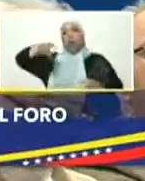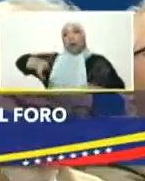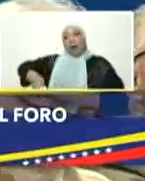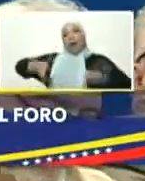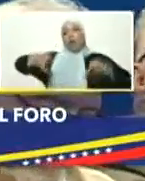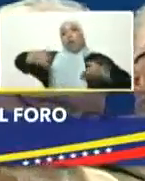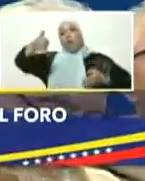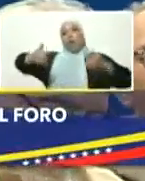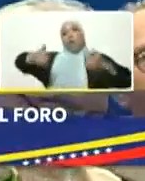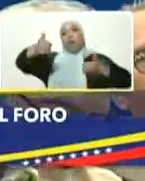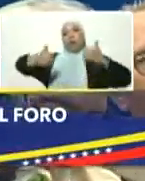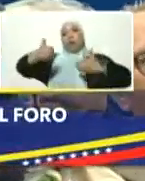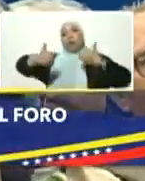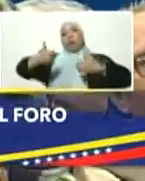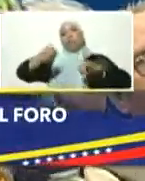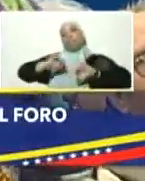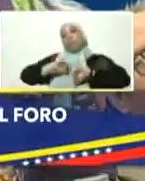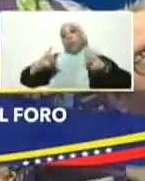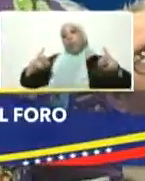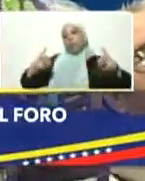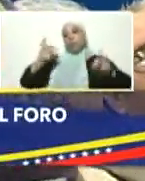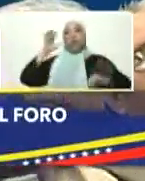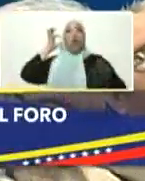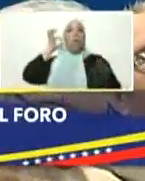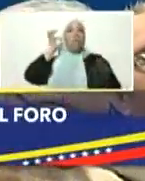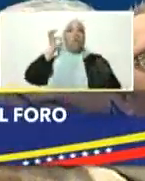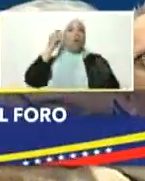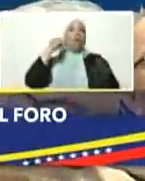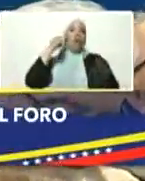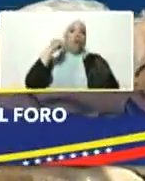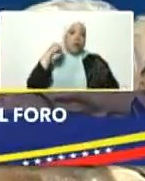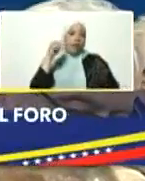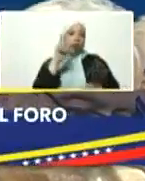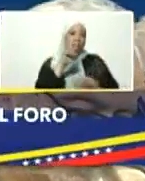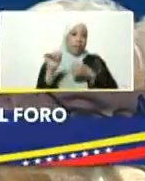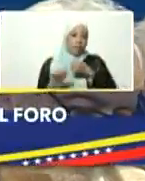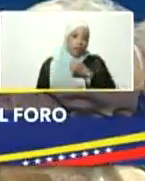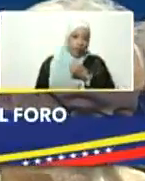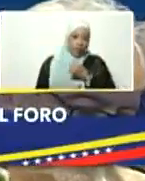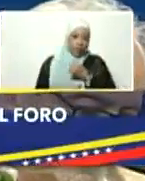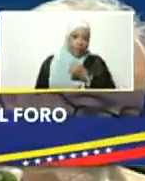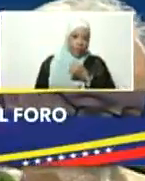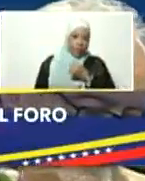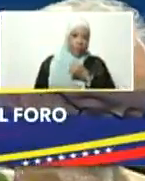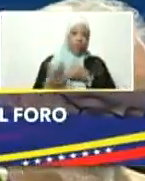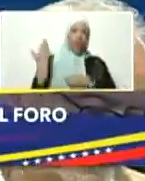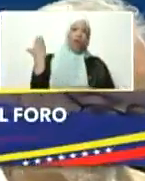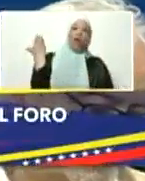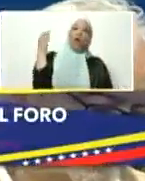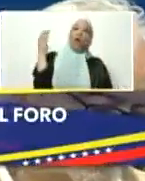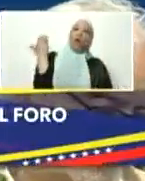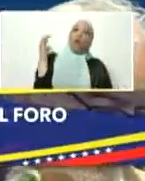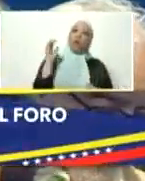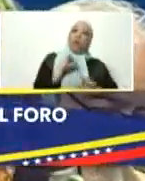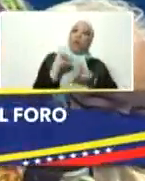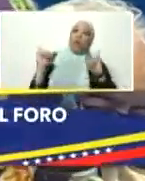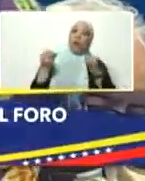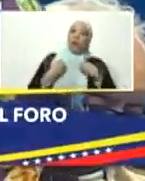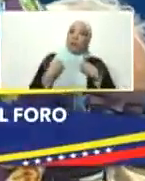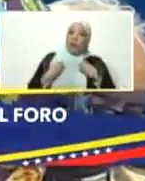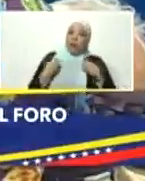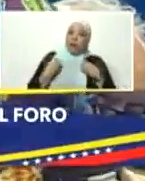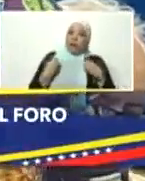de Francia Márquez. Esa consigna que tenemos hoy, Colombia, potencia de la vida,